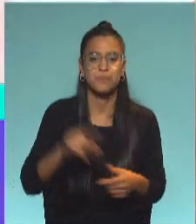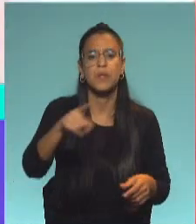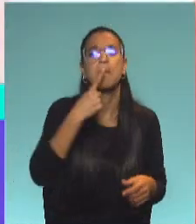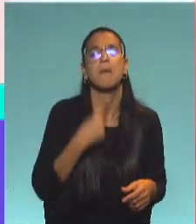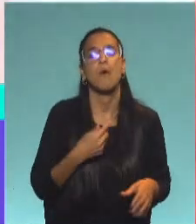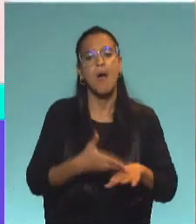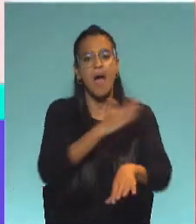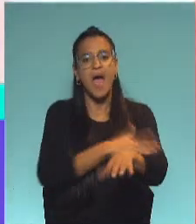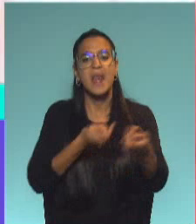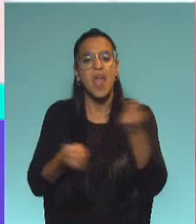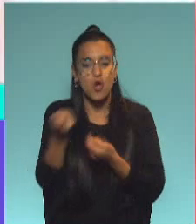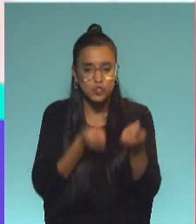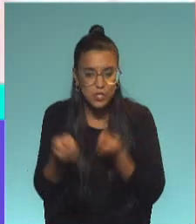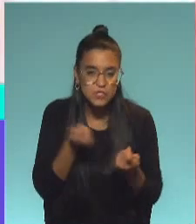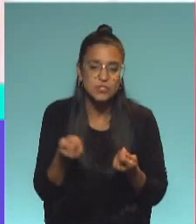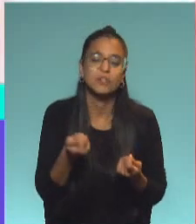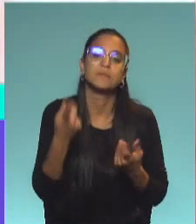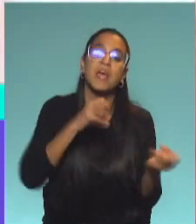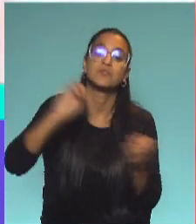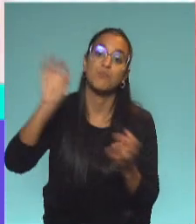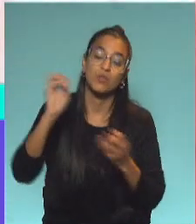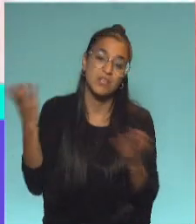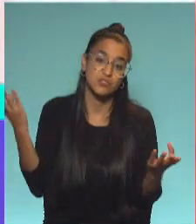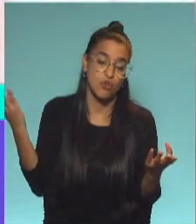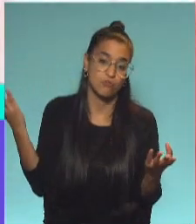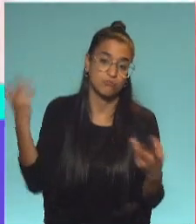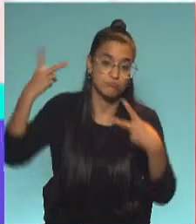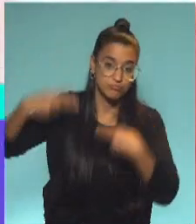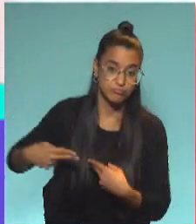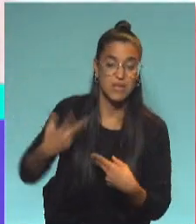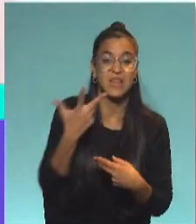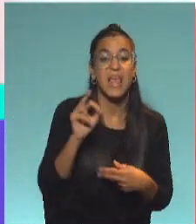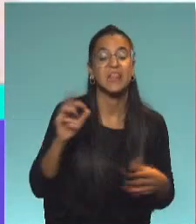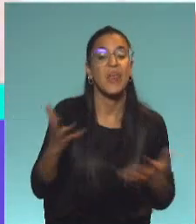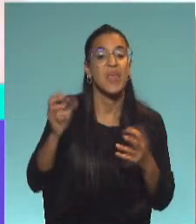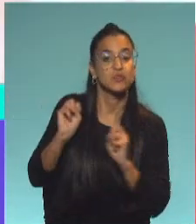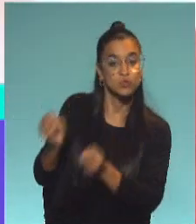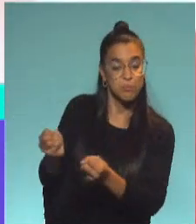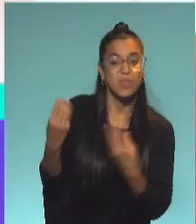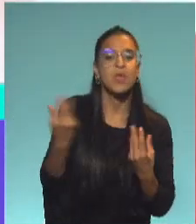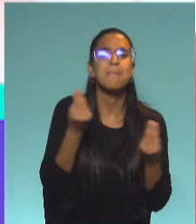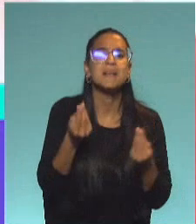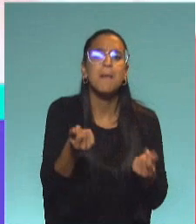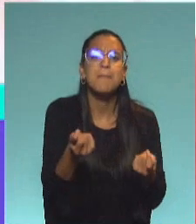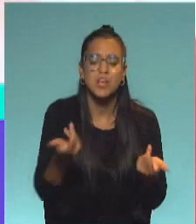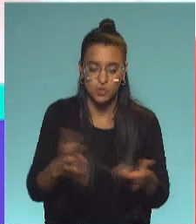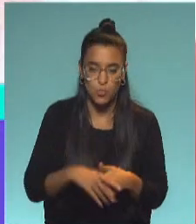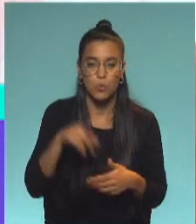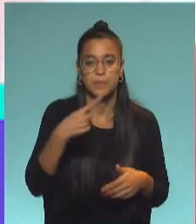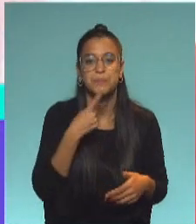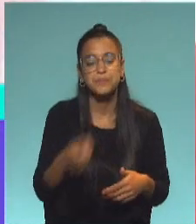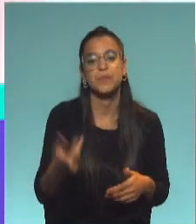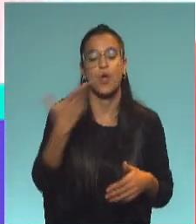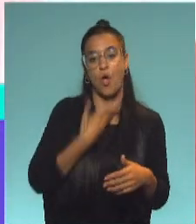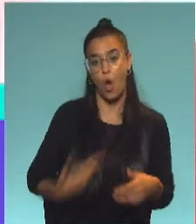pregunta, negociaciones. Cerró la exportación de carne por 30 días. ¿Qué va a pasar con los precios? Allí se está sentando